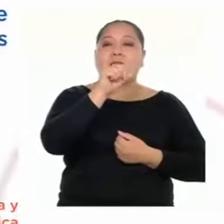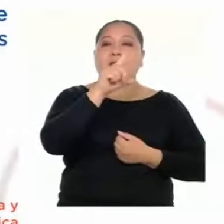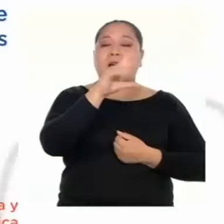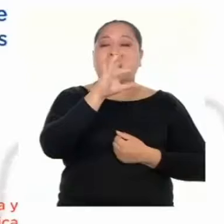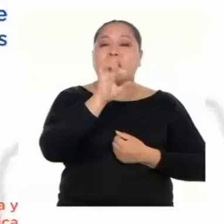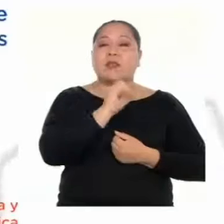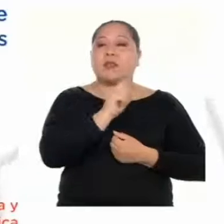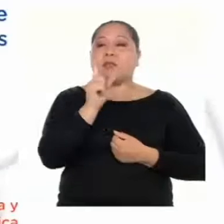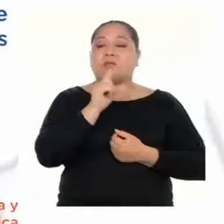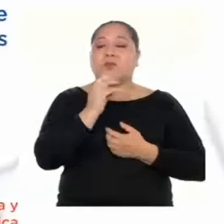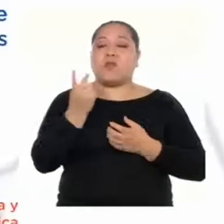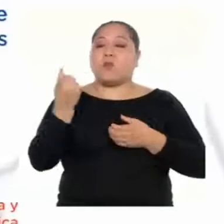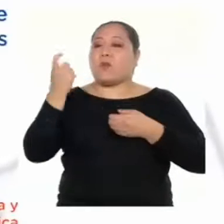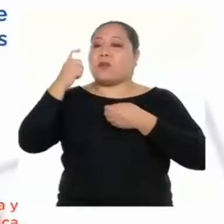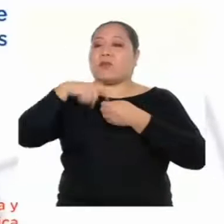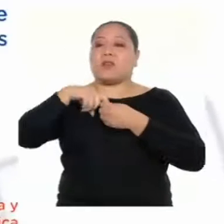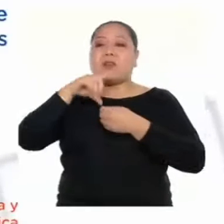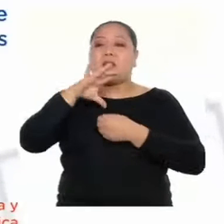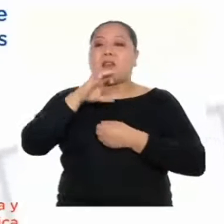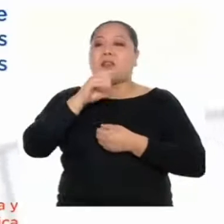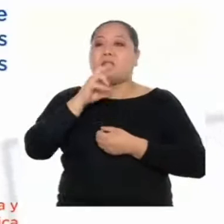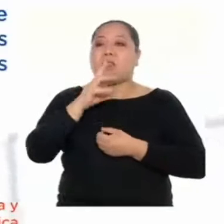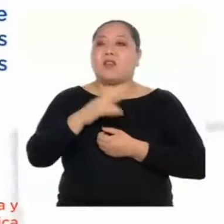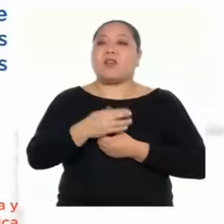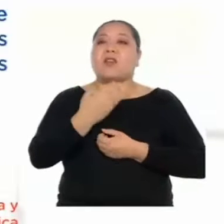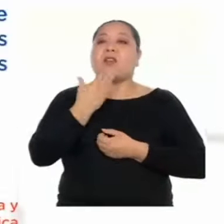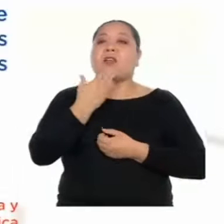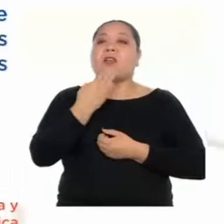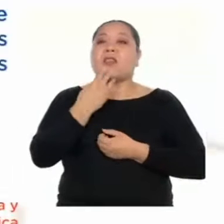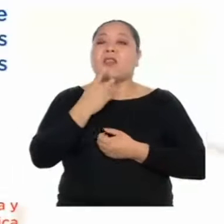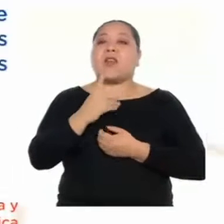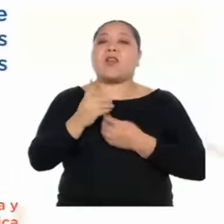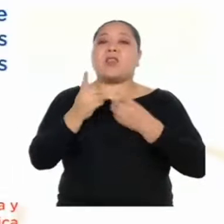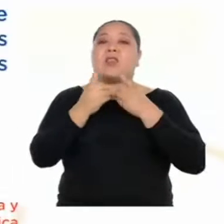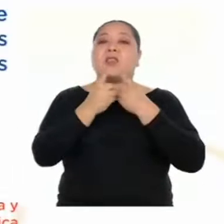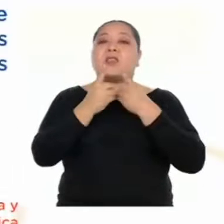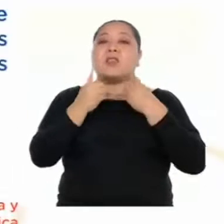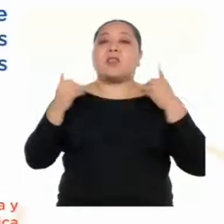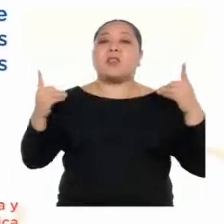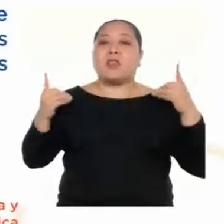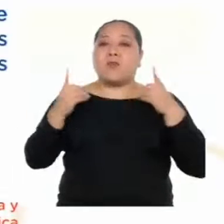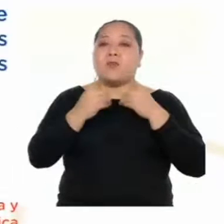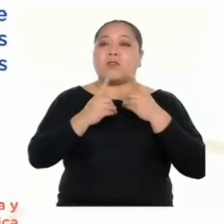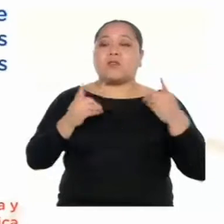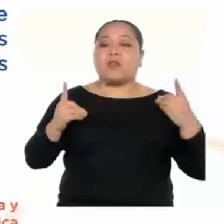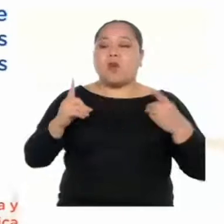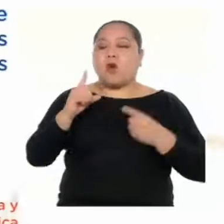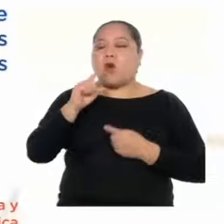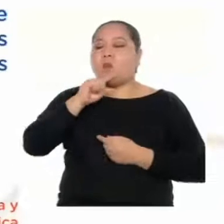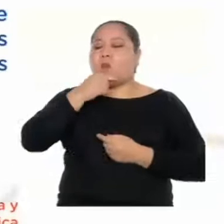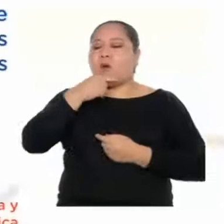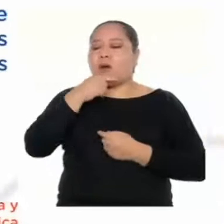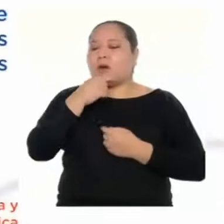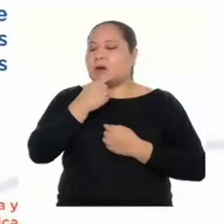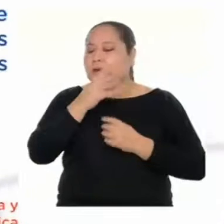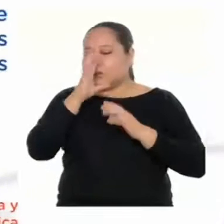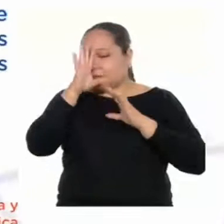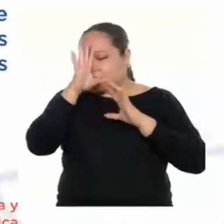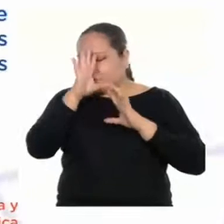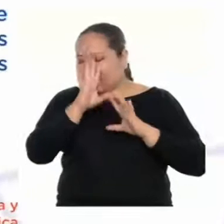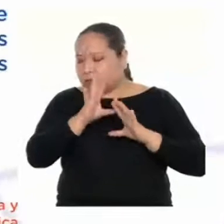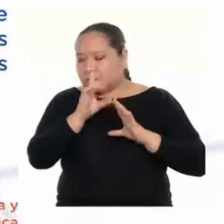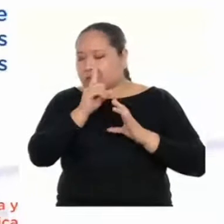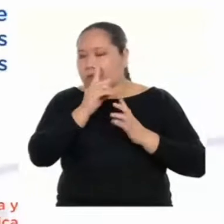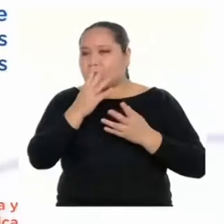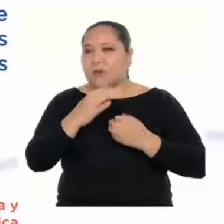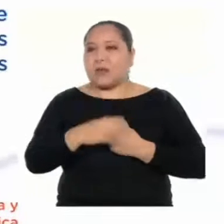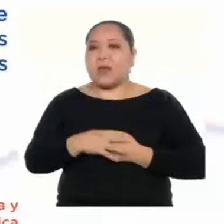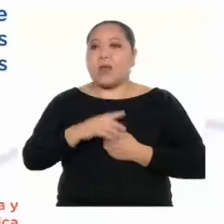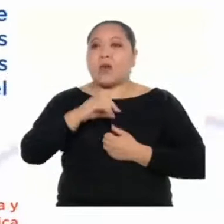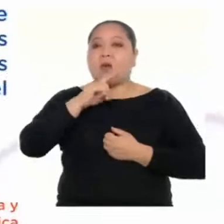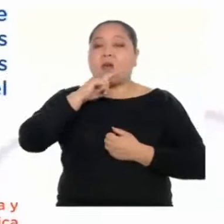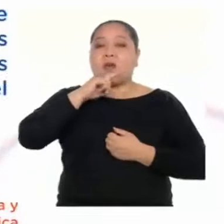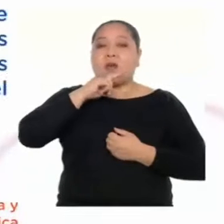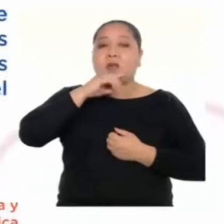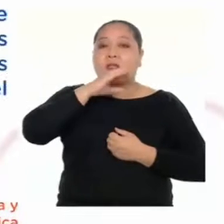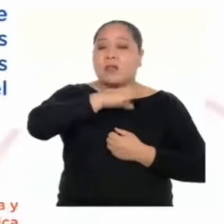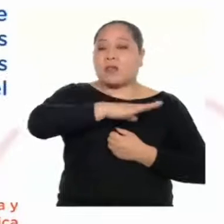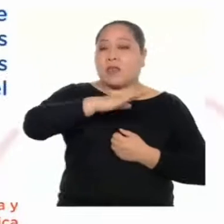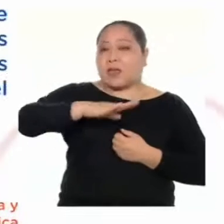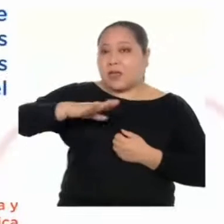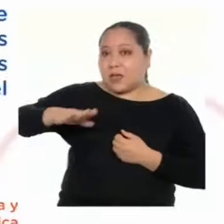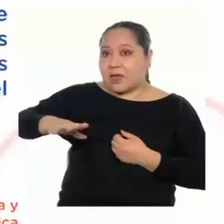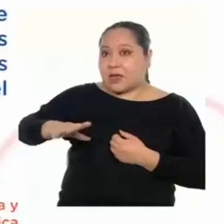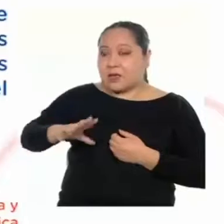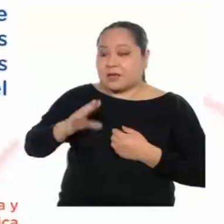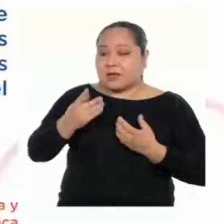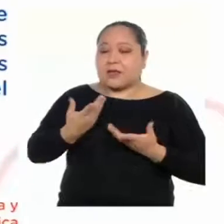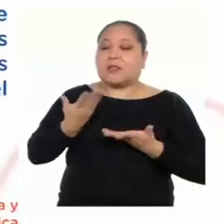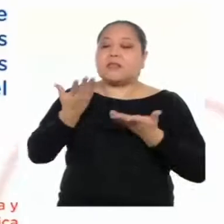no pertenecen al clero, compuesto por divorciadas o arrepentidas, y por niñas que recibirían su educación